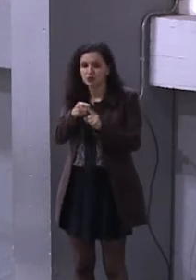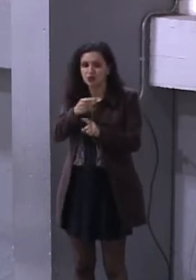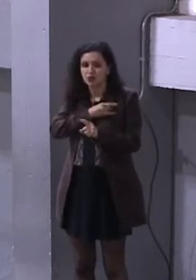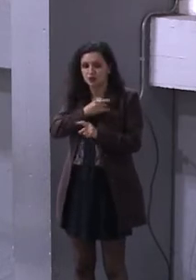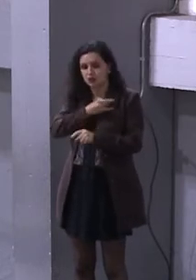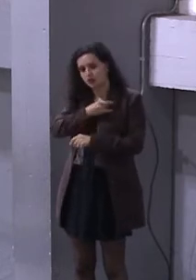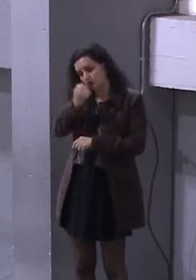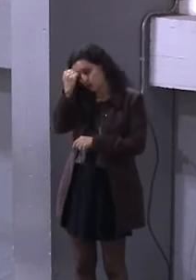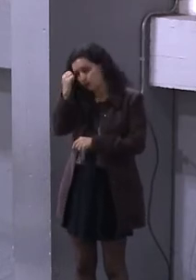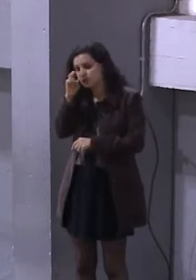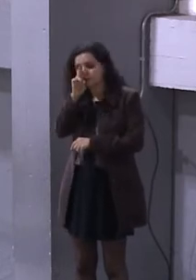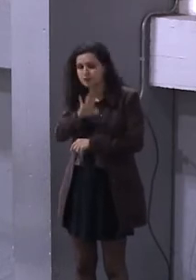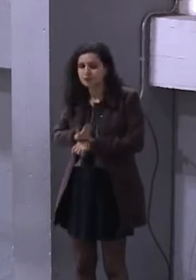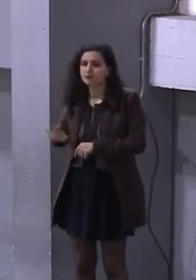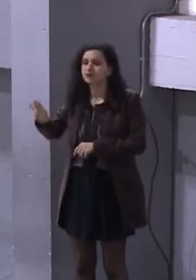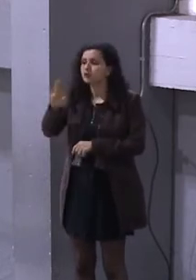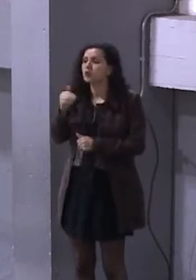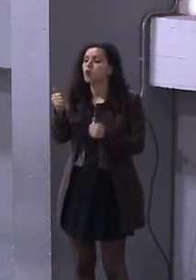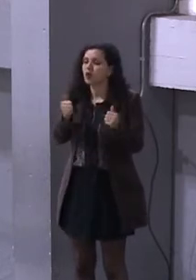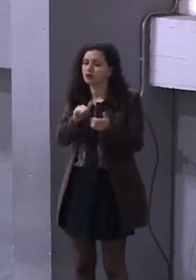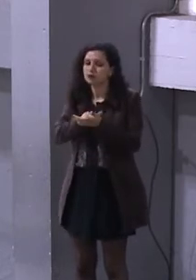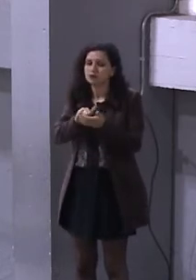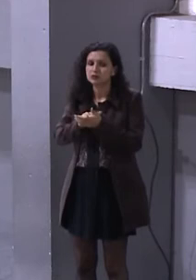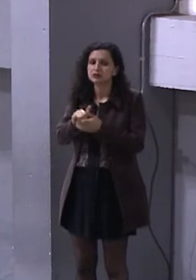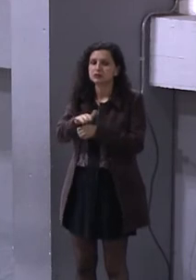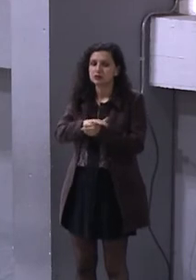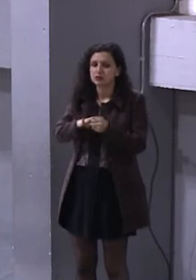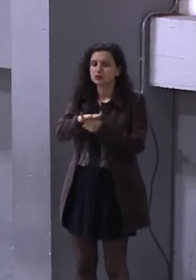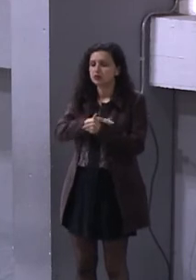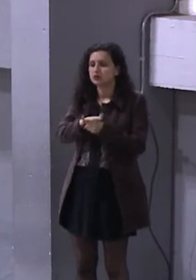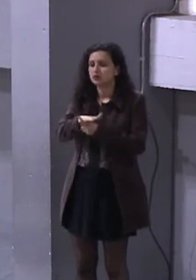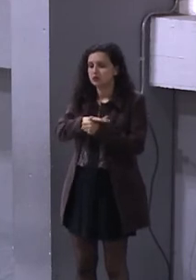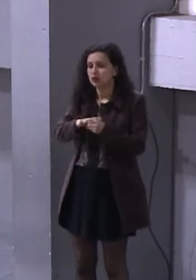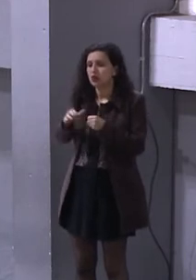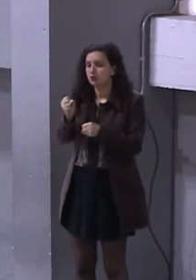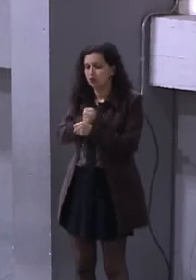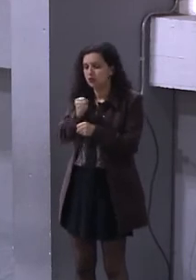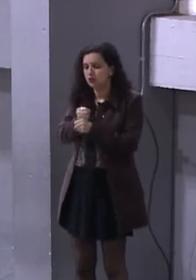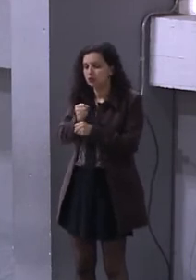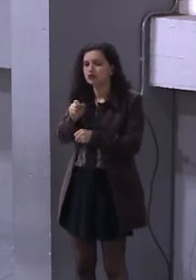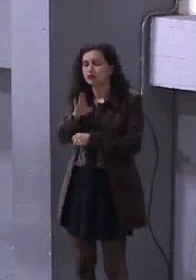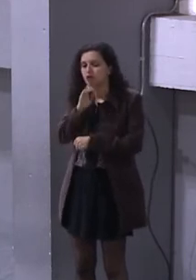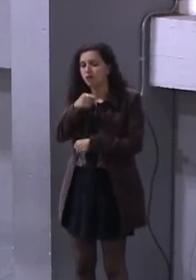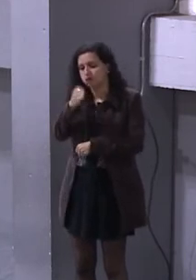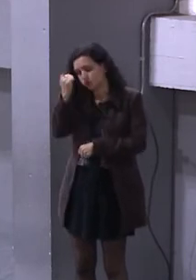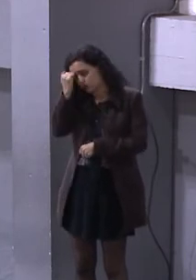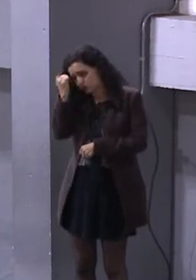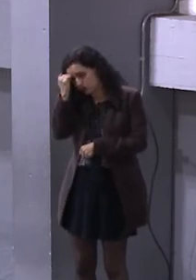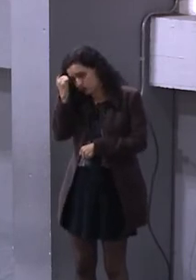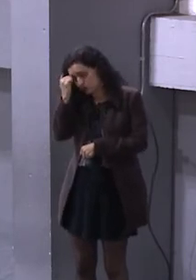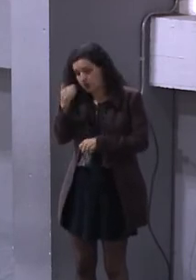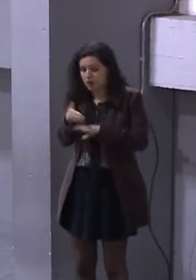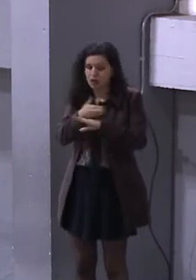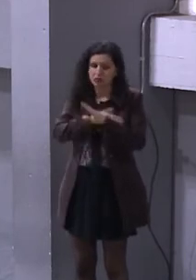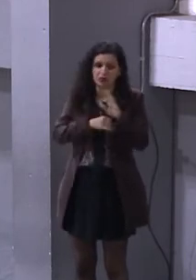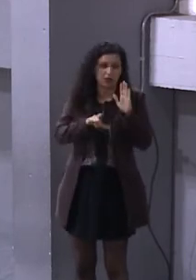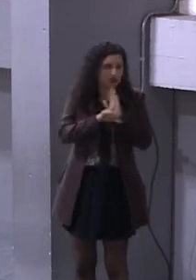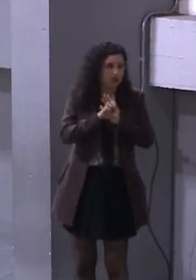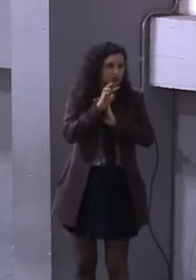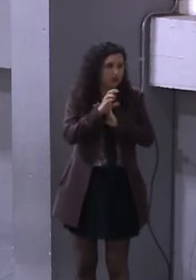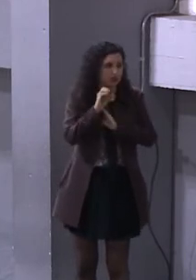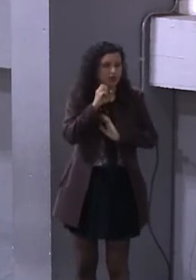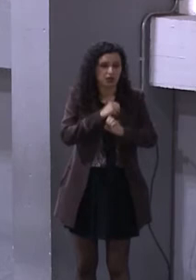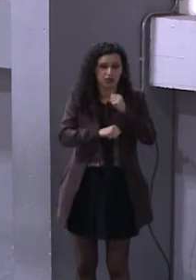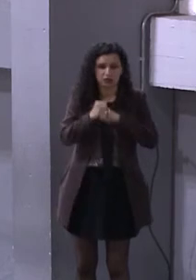Universidad Pedagógica Nacional se encuentra en las condiciones laborales de sus docentes. Las disposiciones establecidas en la Ley 30 de